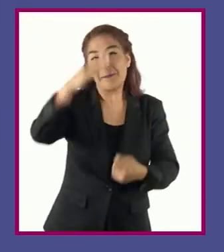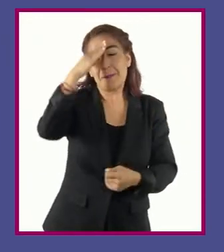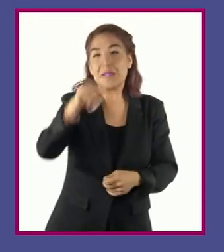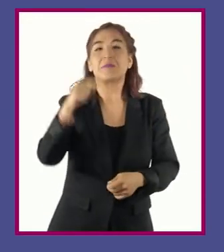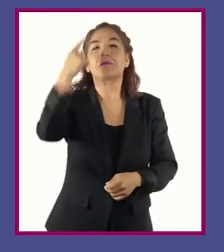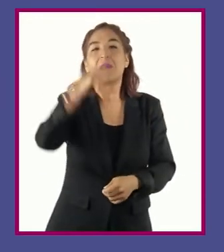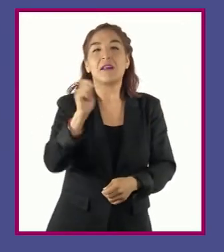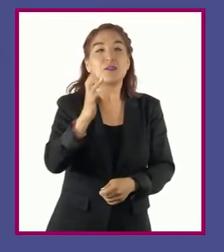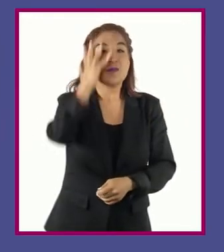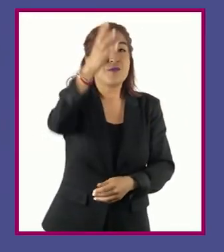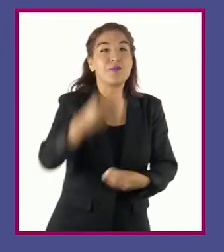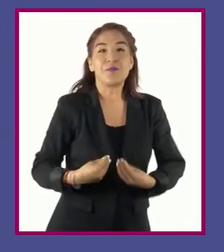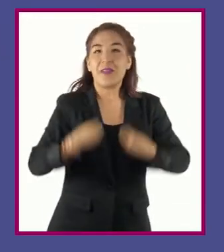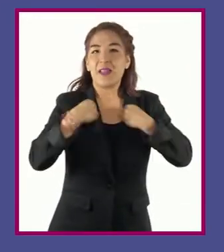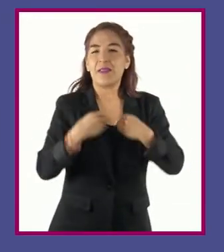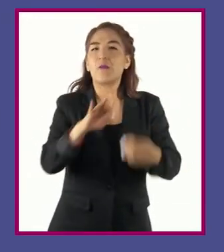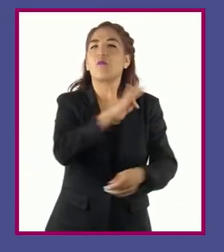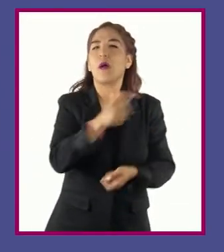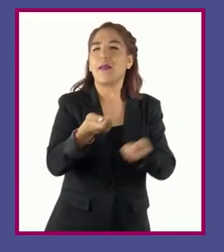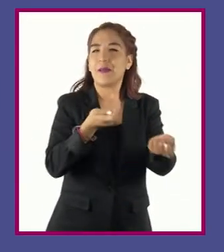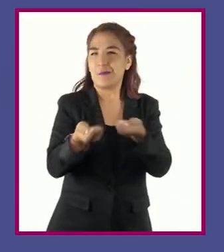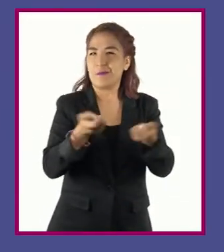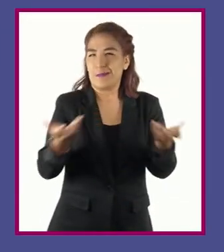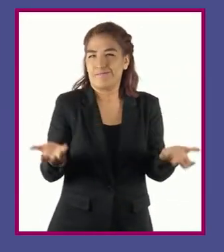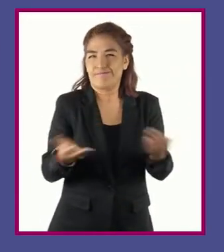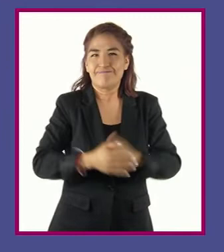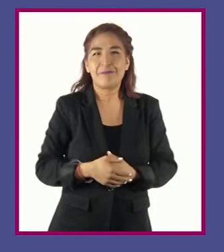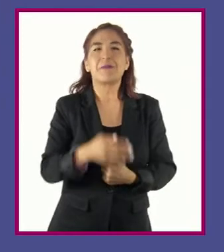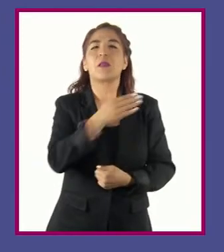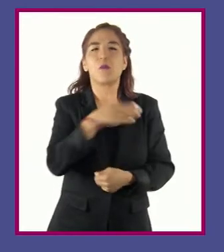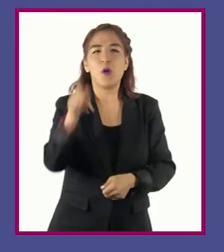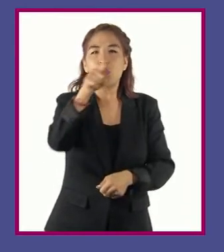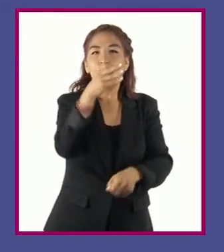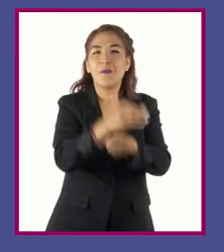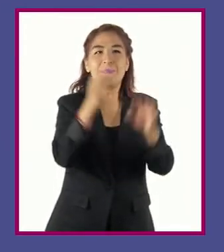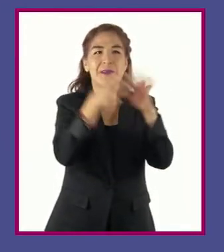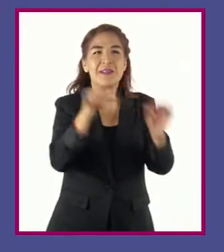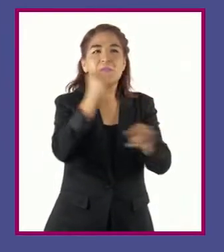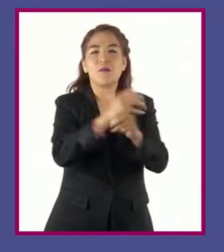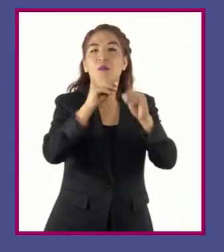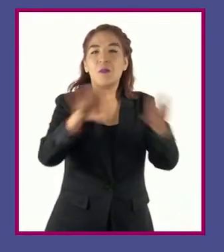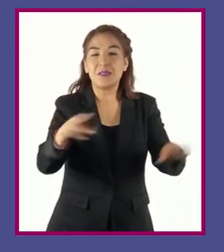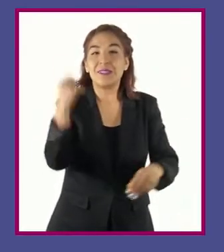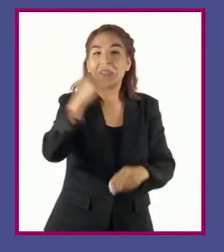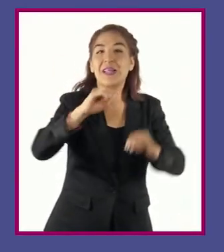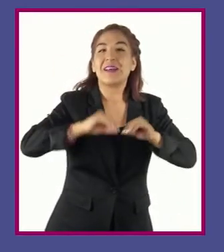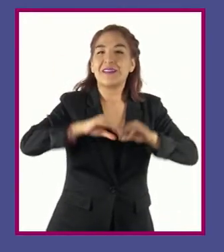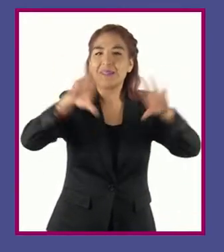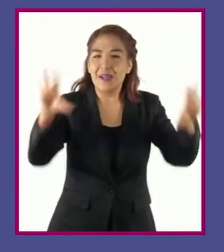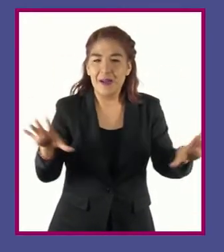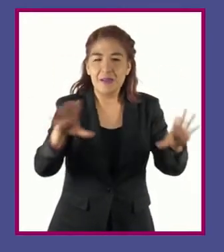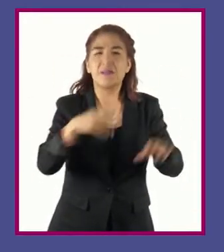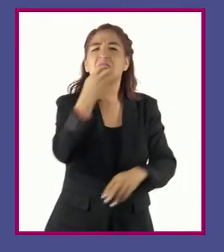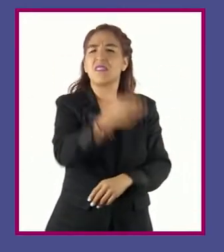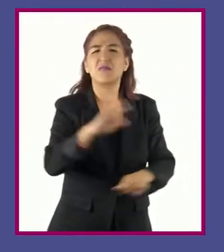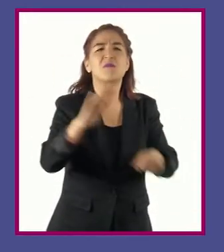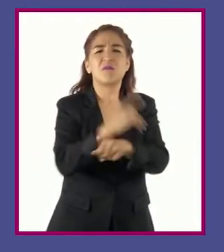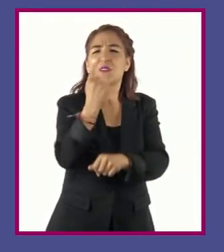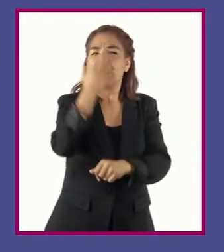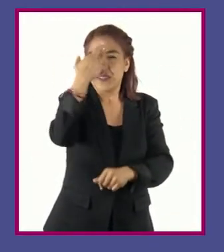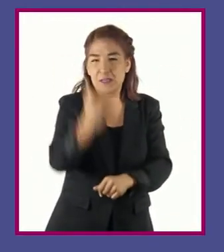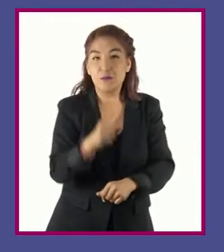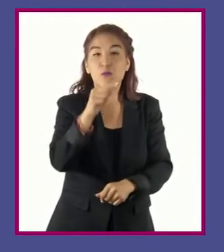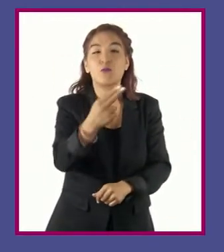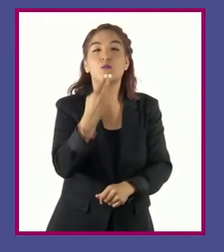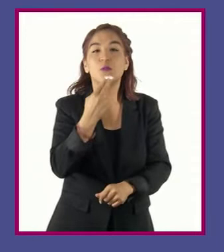único aspecto de su vida que pueden controlar. Bueno, mira, a tu texto le hace falta claridad. Y esto tiene que ver con el uso